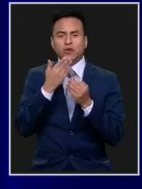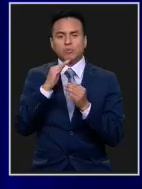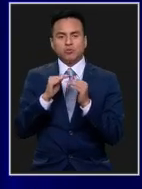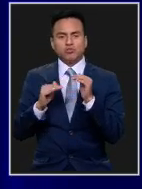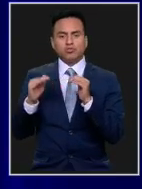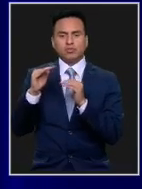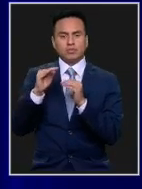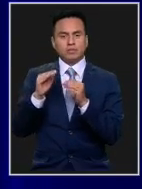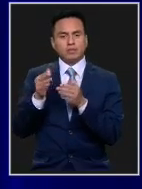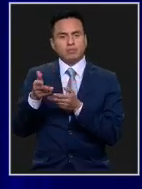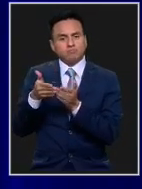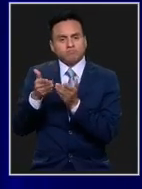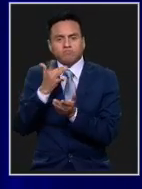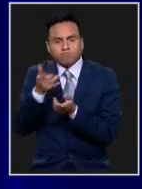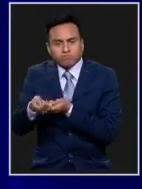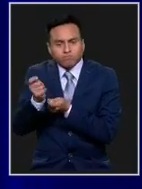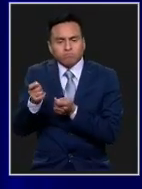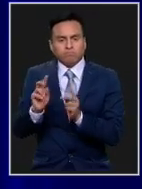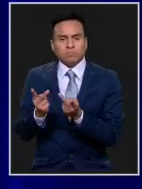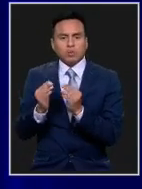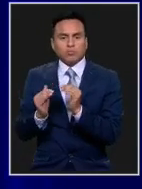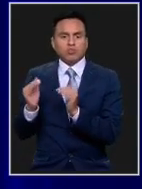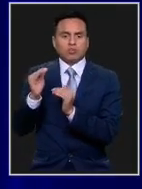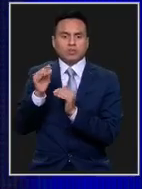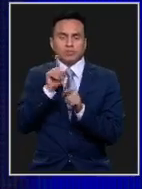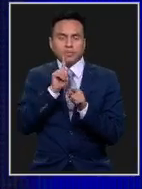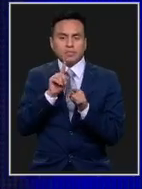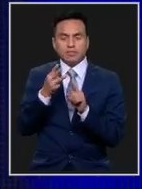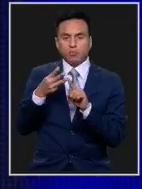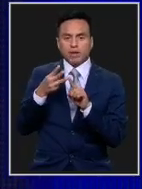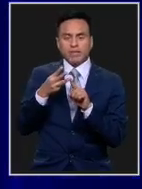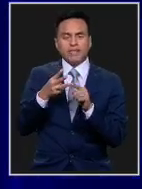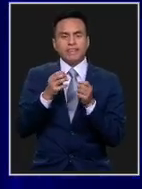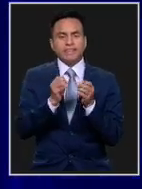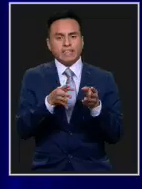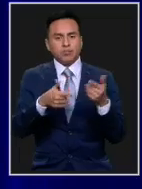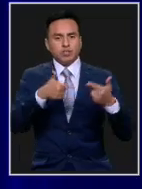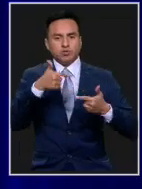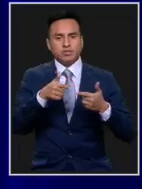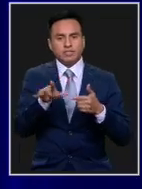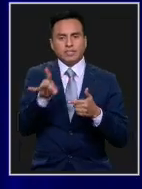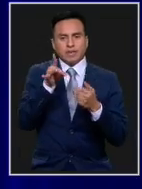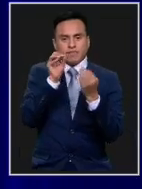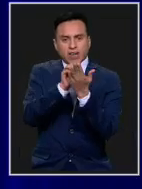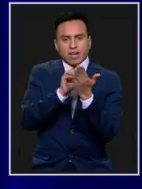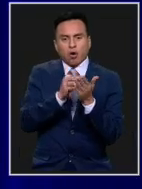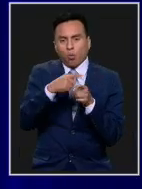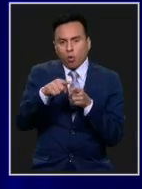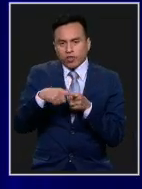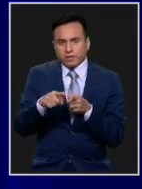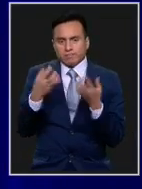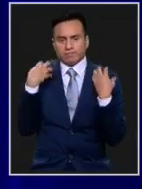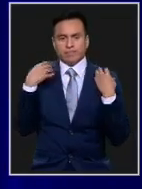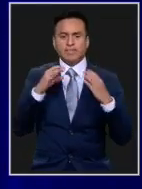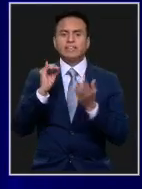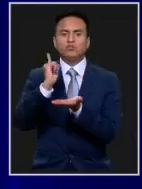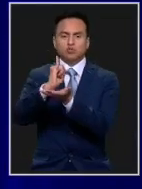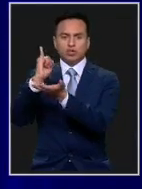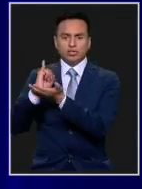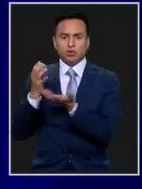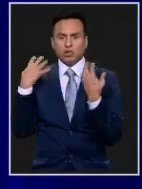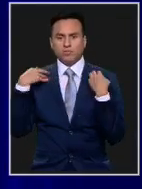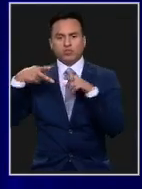Pescadores artesanales y En tercer lugar quitarle a los políticos la decisión de fijar las cuotas y entregárselo a instituciones y